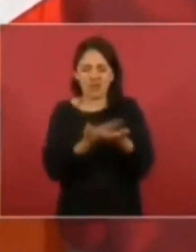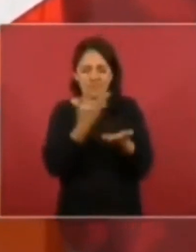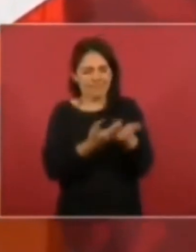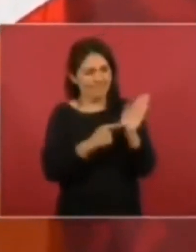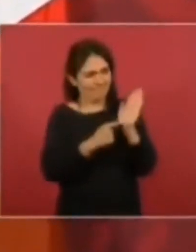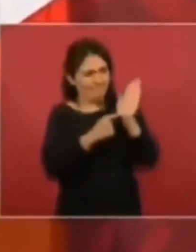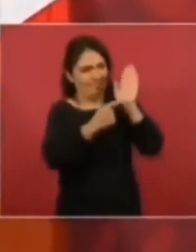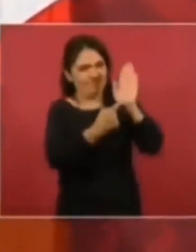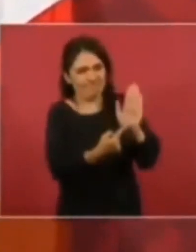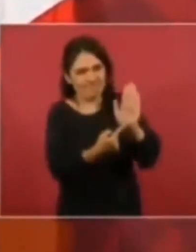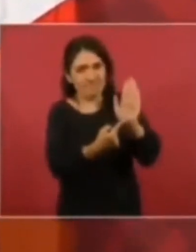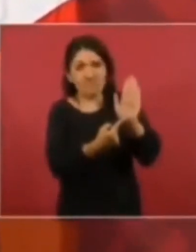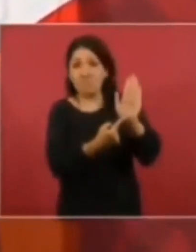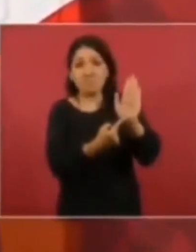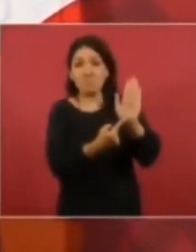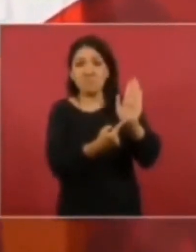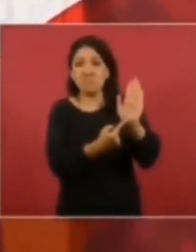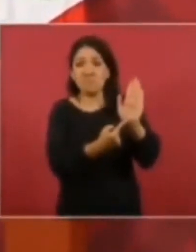no.